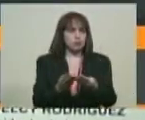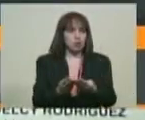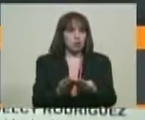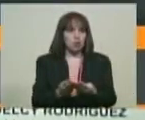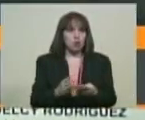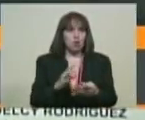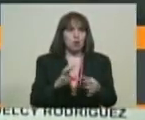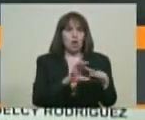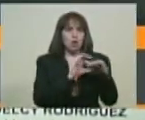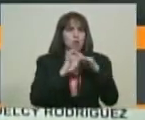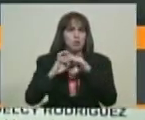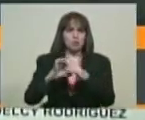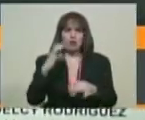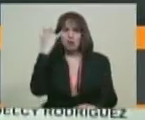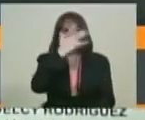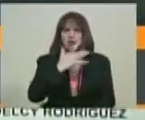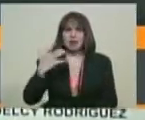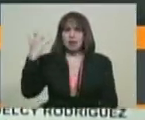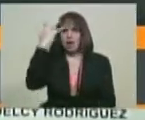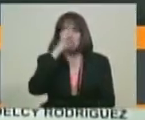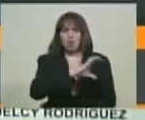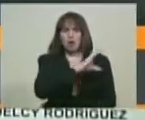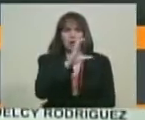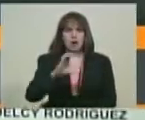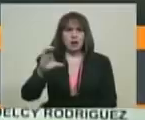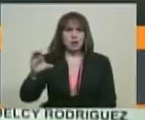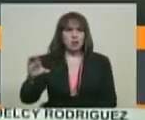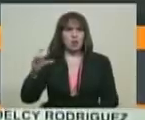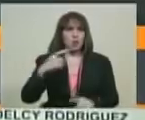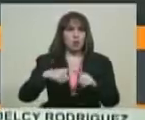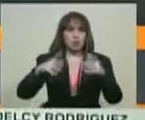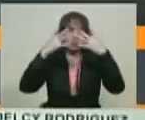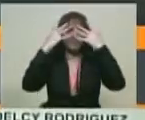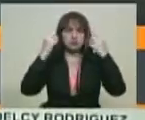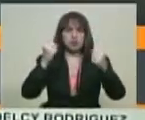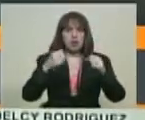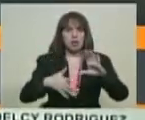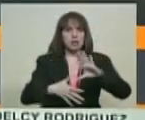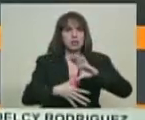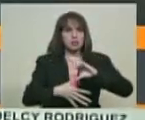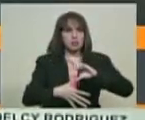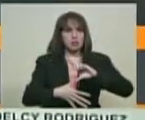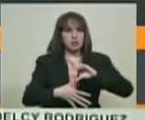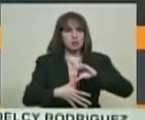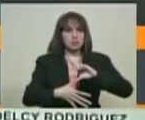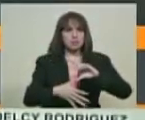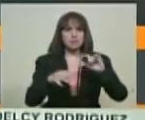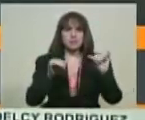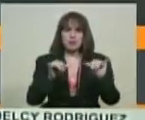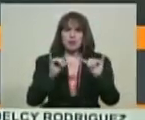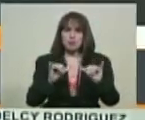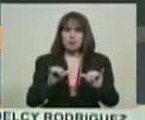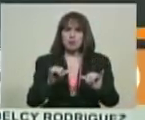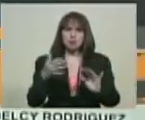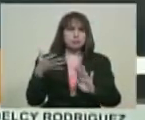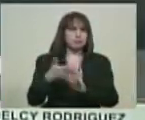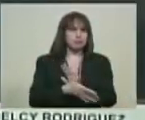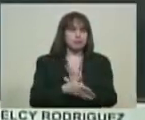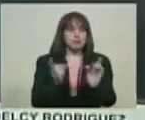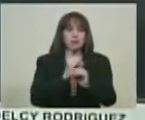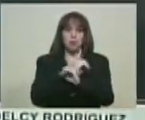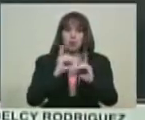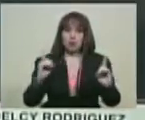Africana, el CARICOM y el Consejo de Expertos Electorales de Latinoamérica. Esta cita democrática, sin